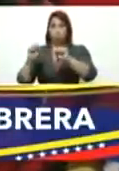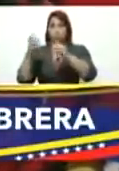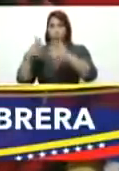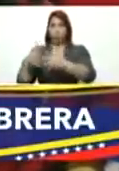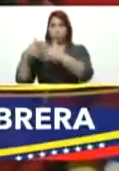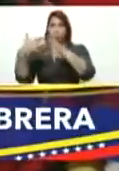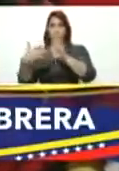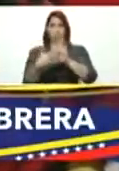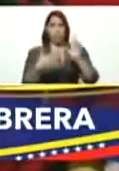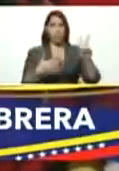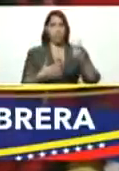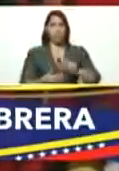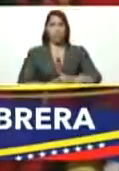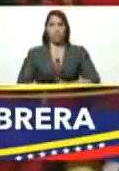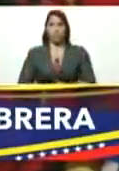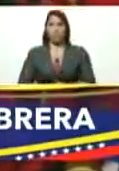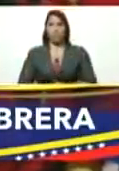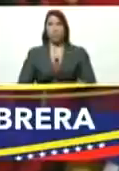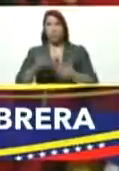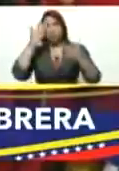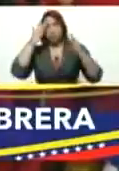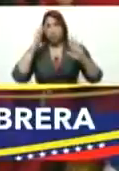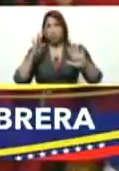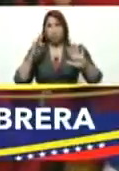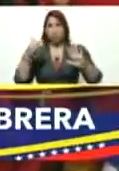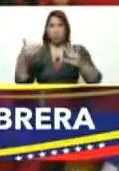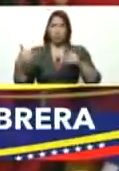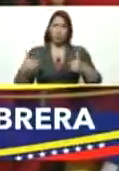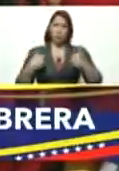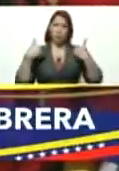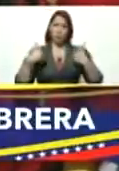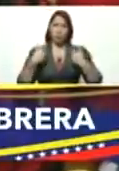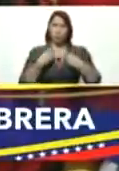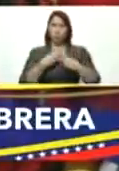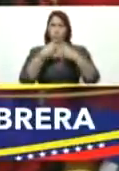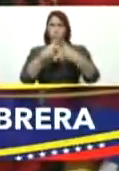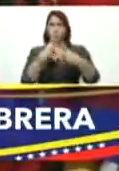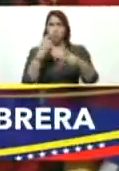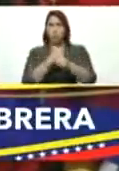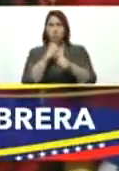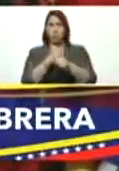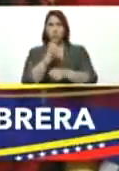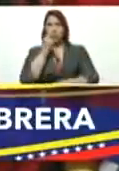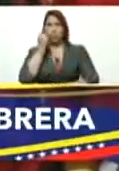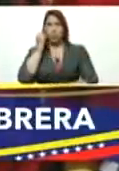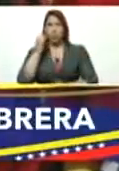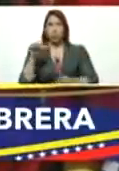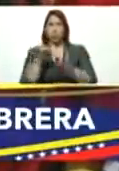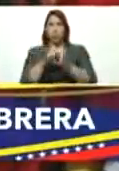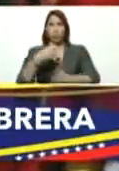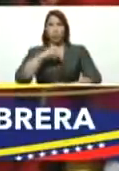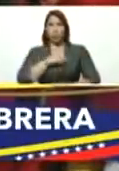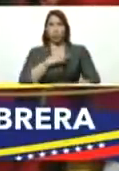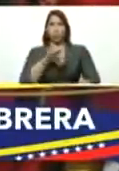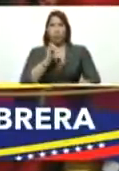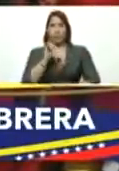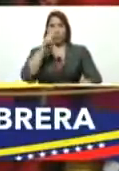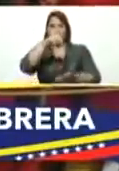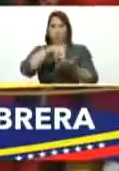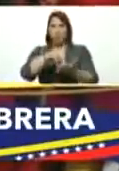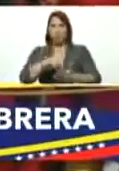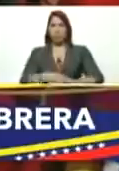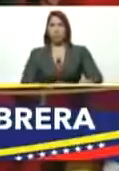norteamericano que ha tratado de afectar la voluntad obrera donde nosotros estamos aquí